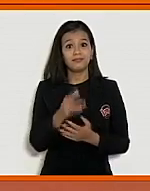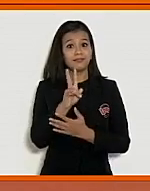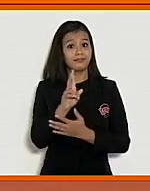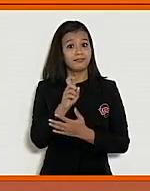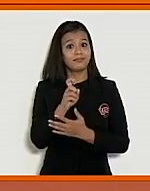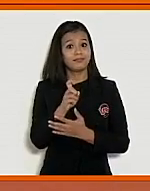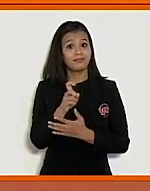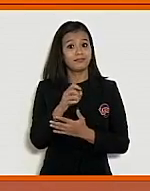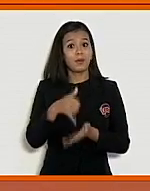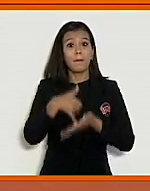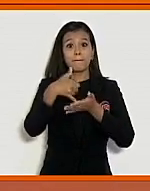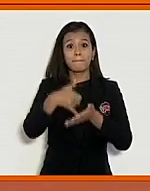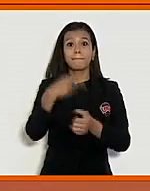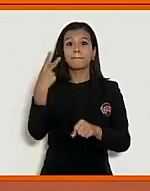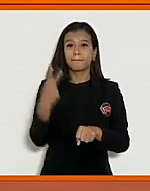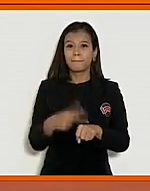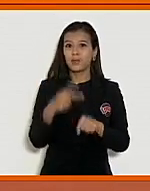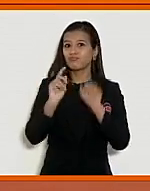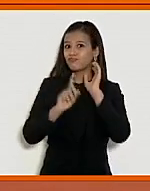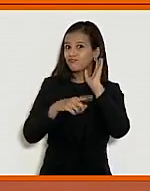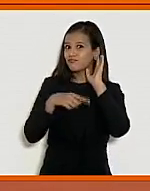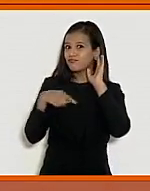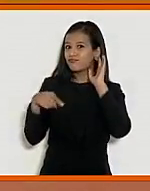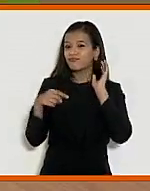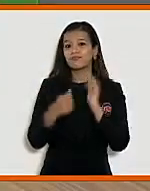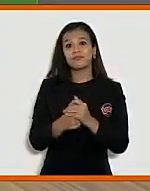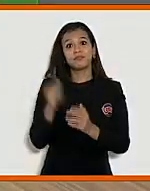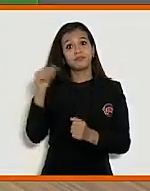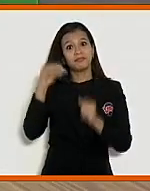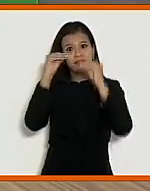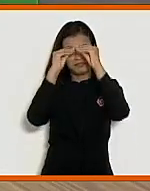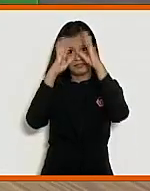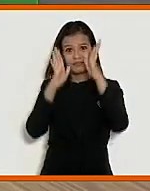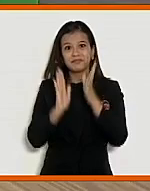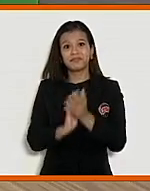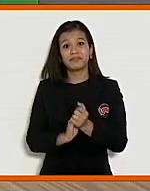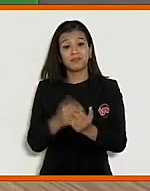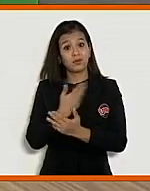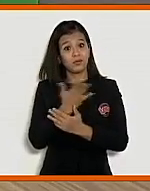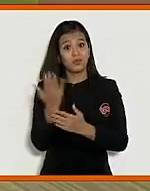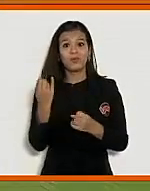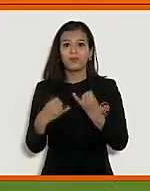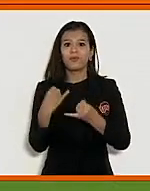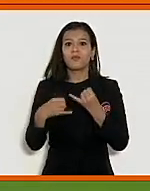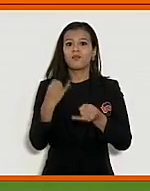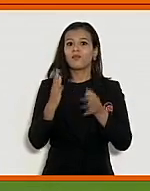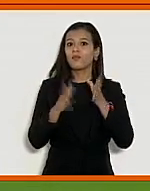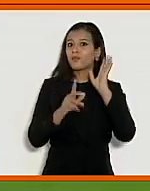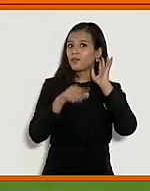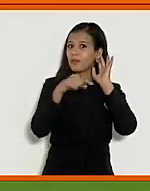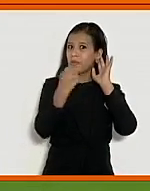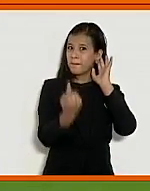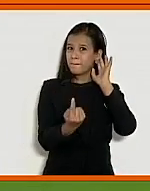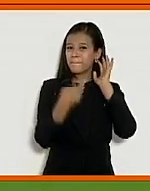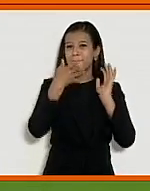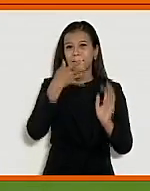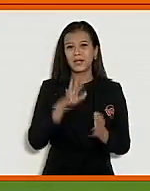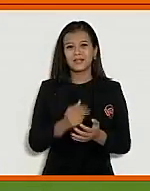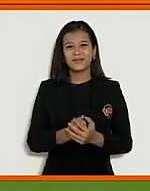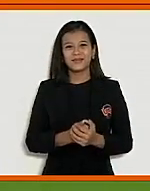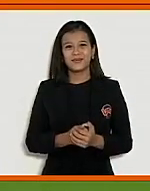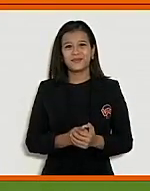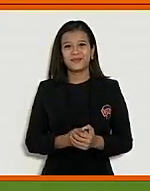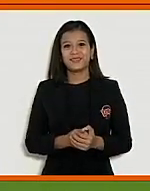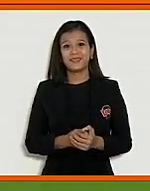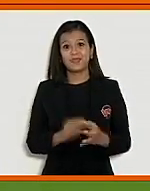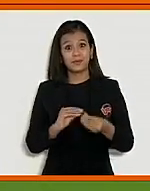2X. Tu premio de Diaria se multiplica por 2 en esta hermosa mañana. Pero si eres jugador para más 1, suerte.